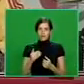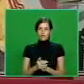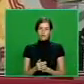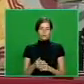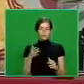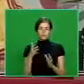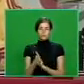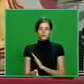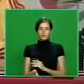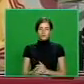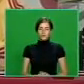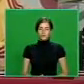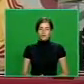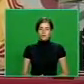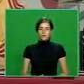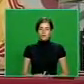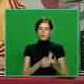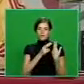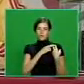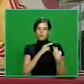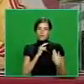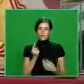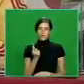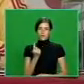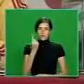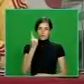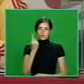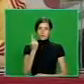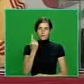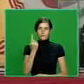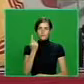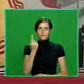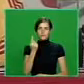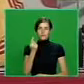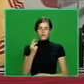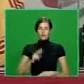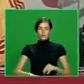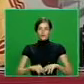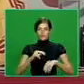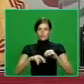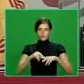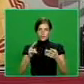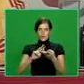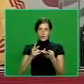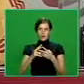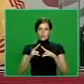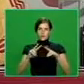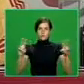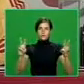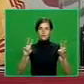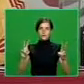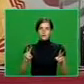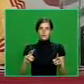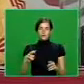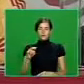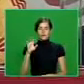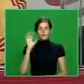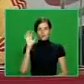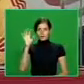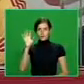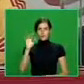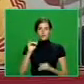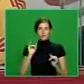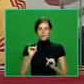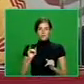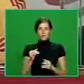función de una tarea primordial que es Construir la paz de la patria desde sus